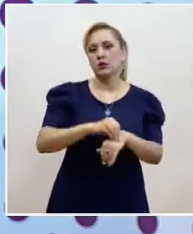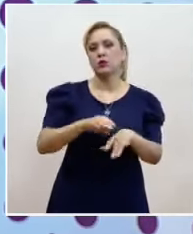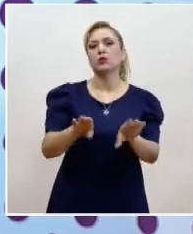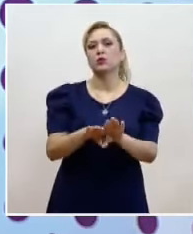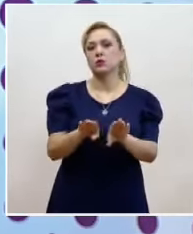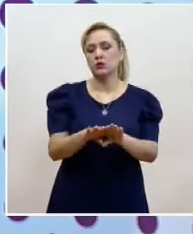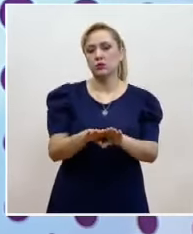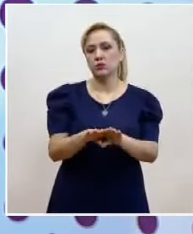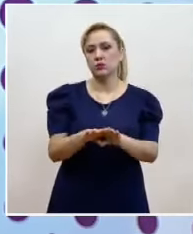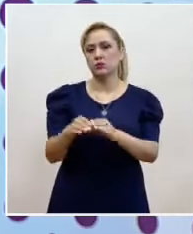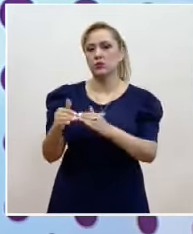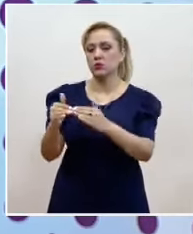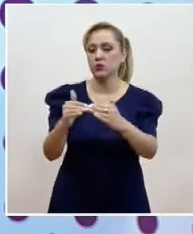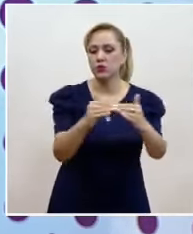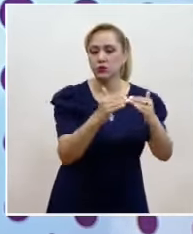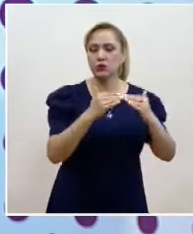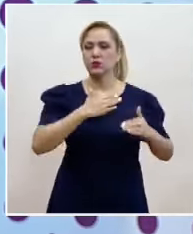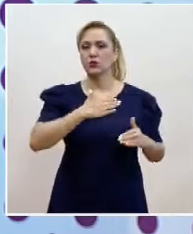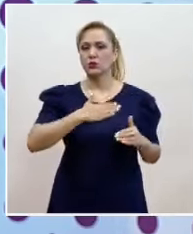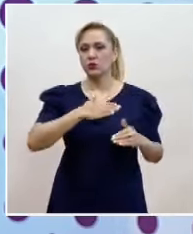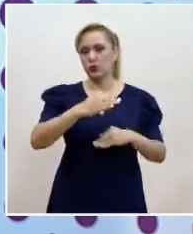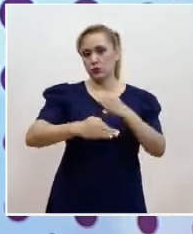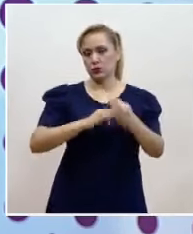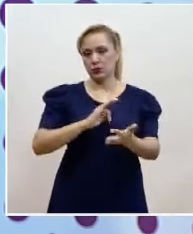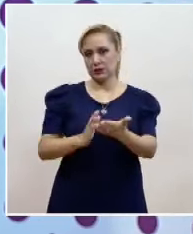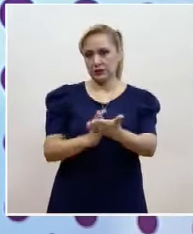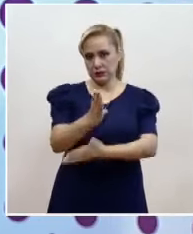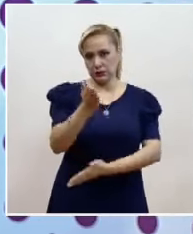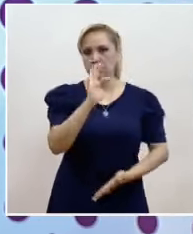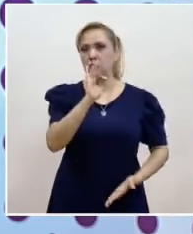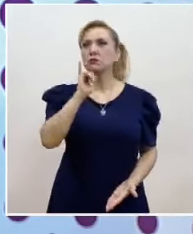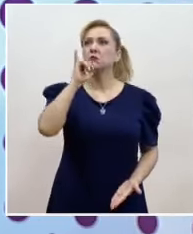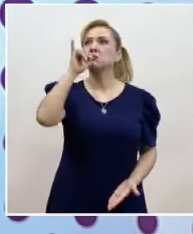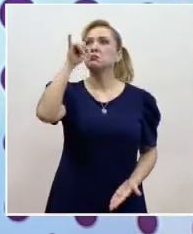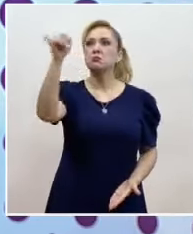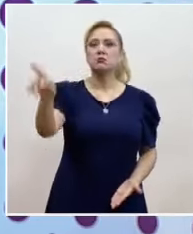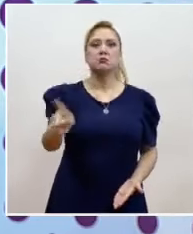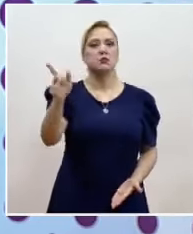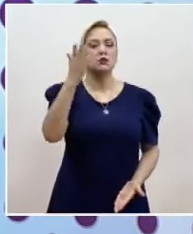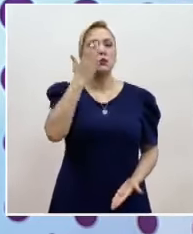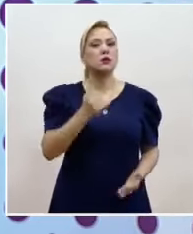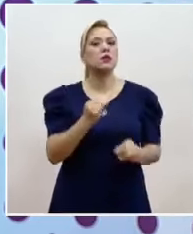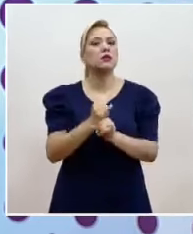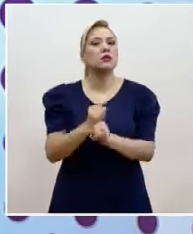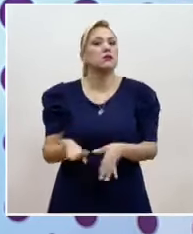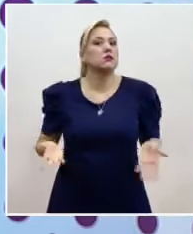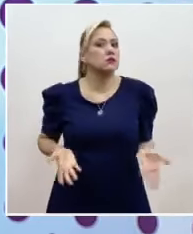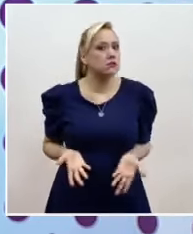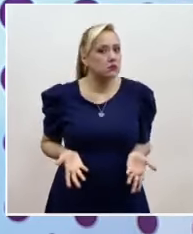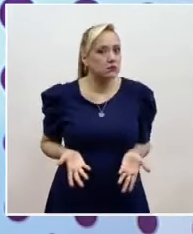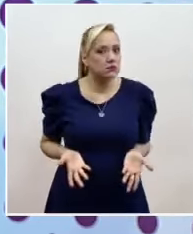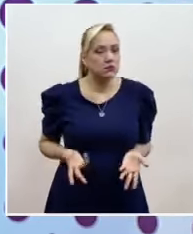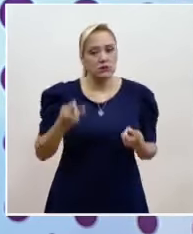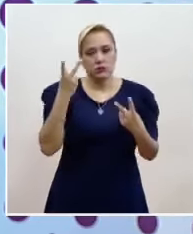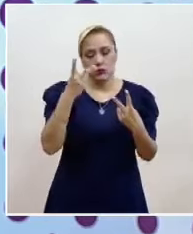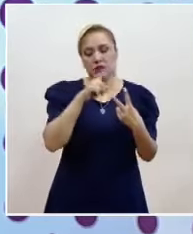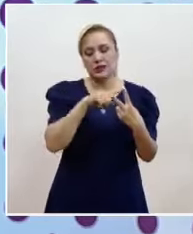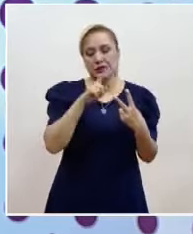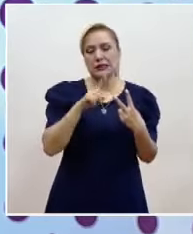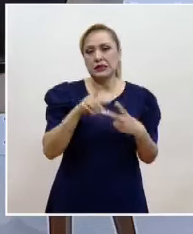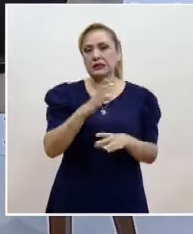elemento democratizador, cómo hacer esos elementos accesibles a los justiciables. Creo que esos son dos principios o